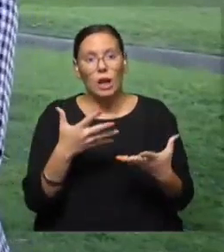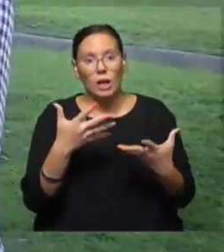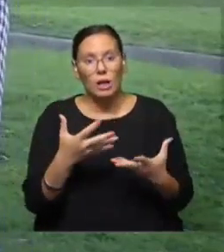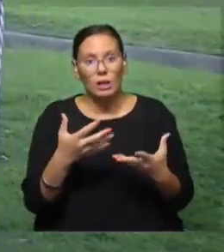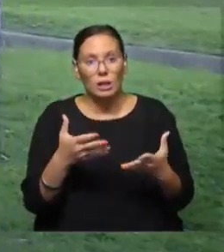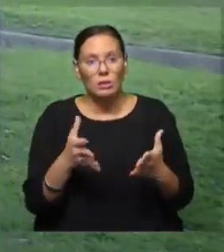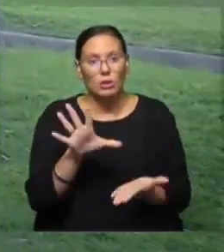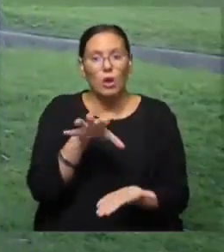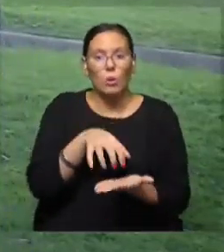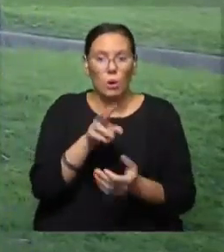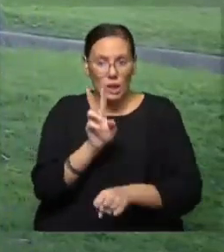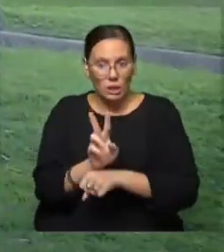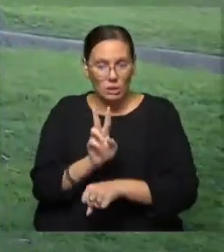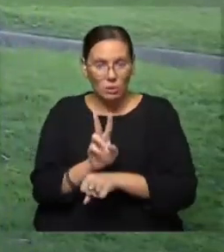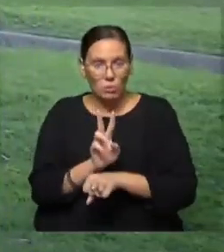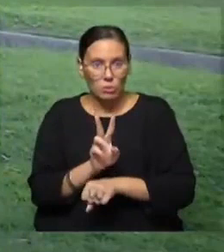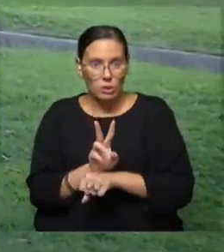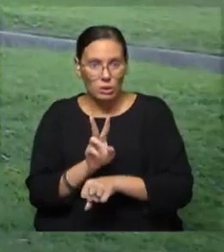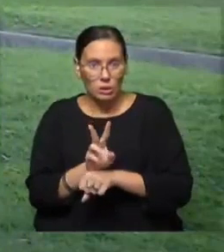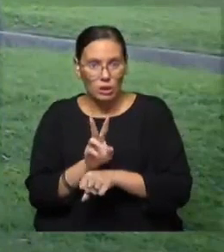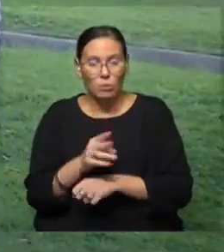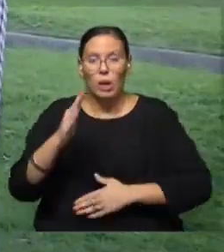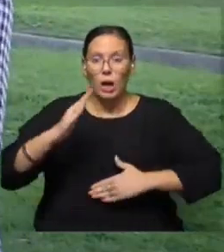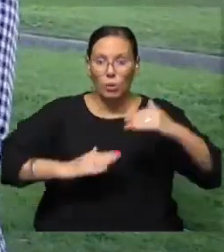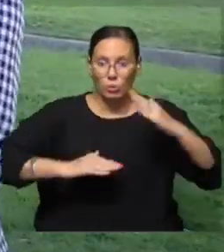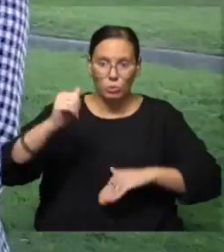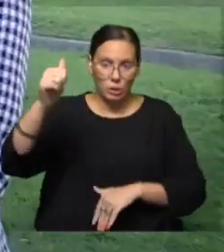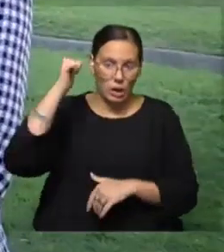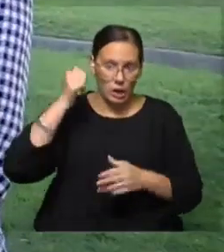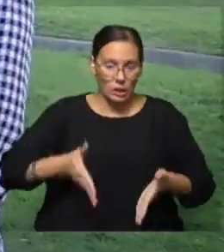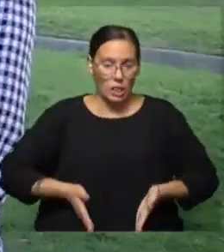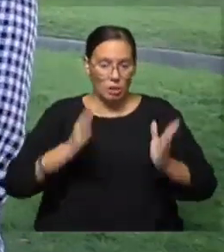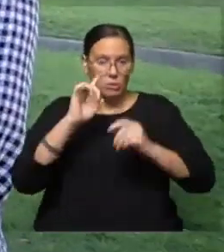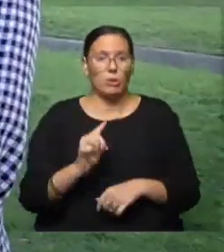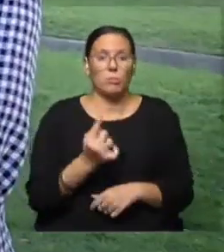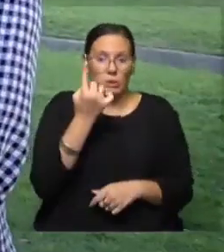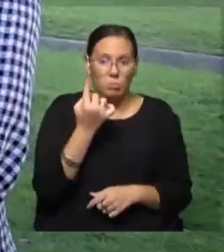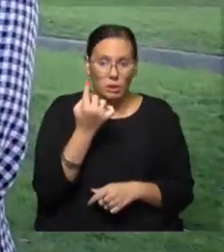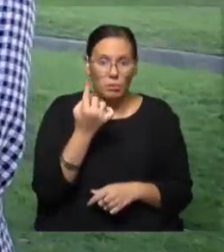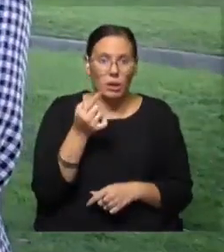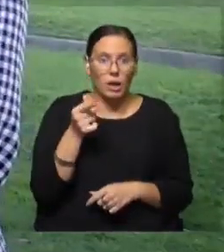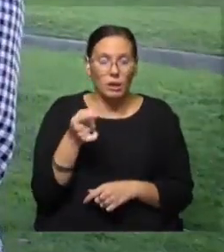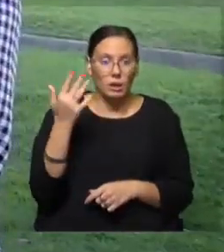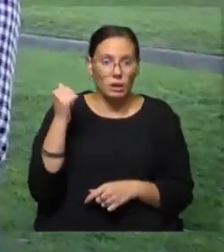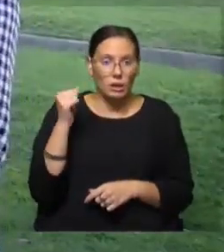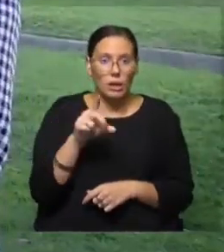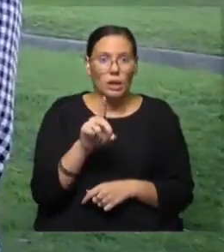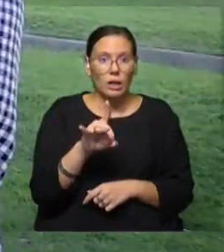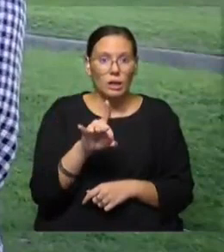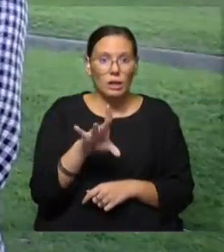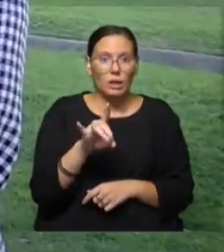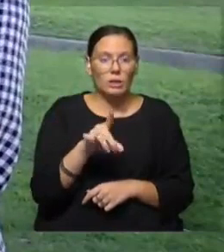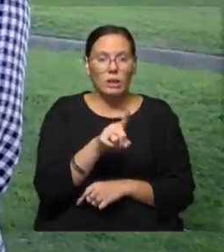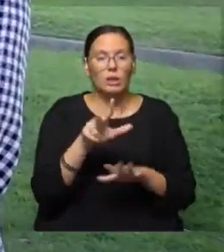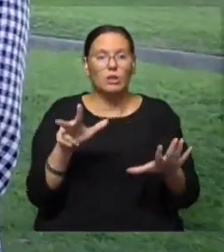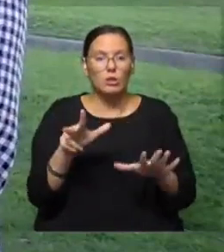pabellón de seguridad en una construcción que hay detrás del edificio principal, en donde se tenían entre 15 y 18 celdas